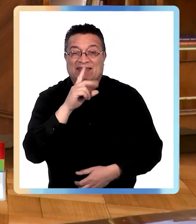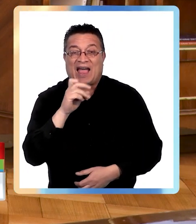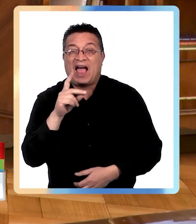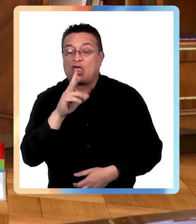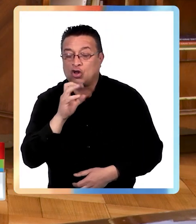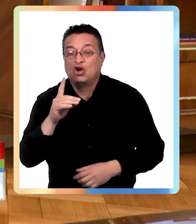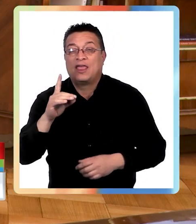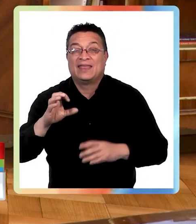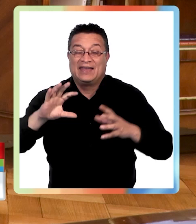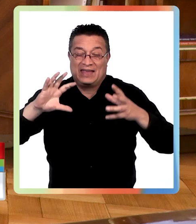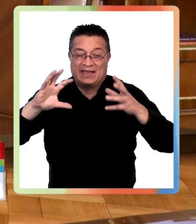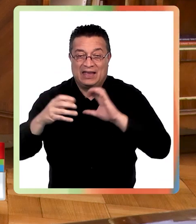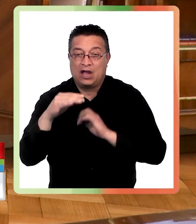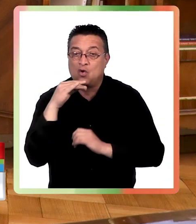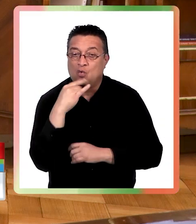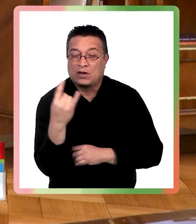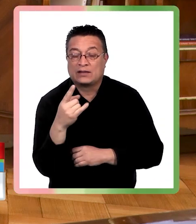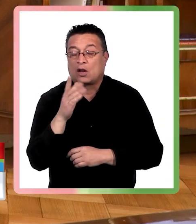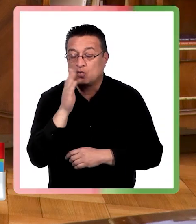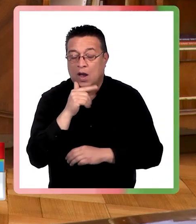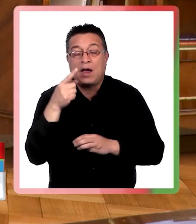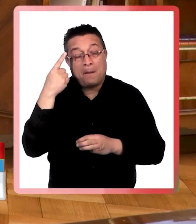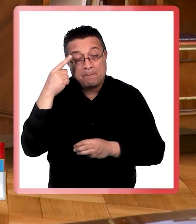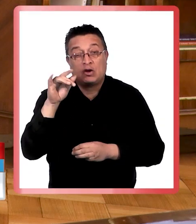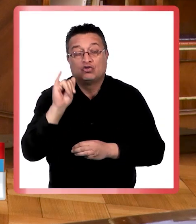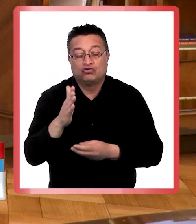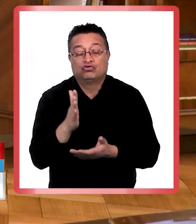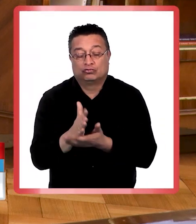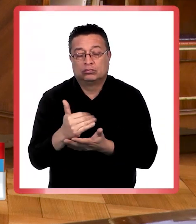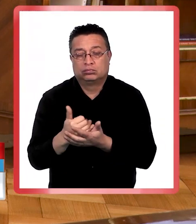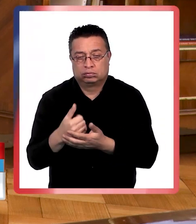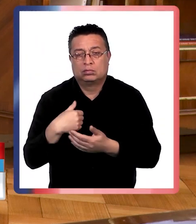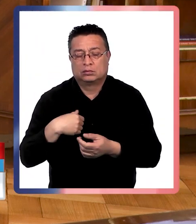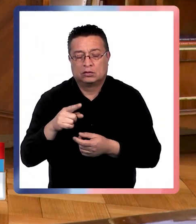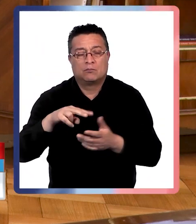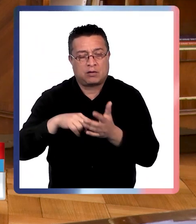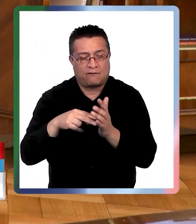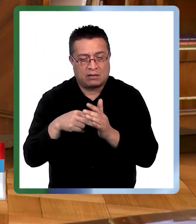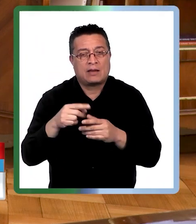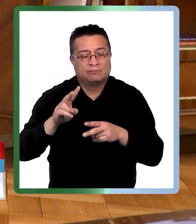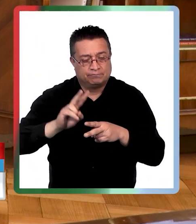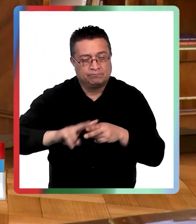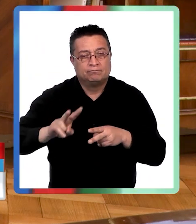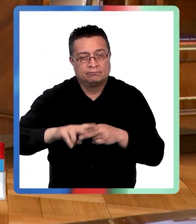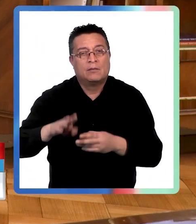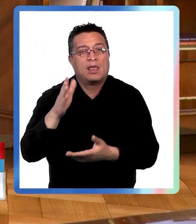parte de una estrategia que hemos ido desarrollando para enfrentar ese conflicto.